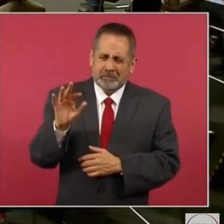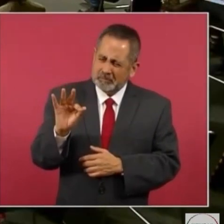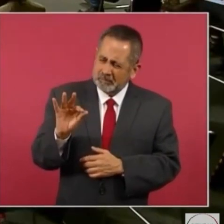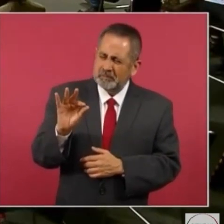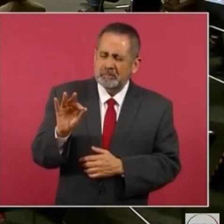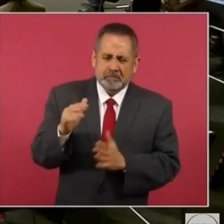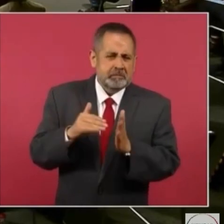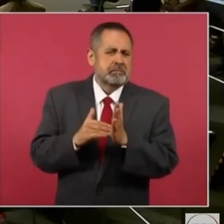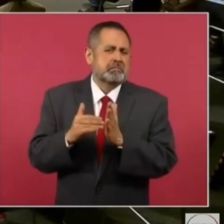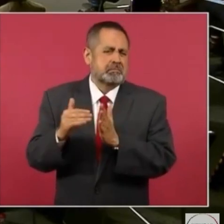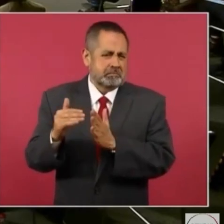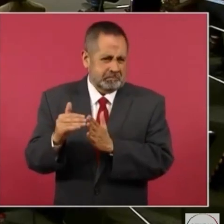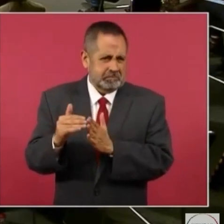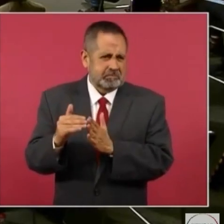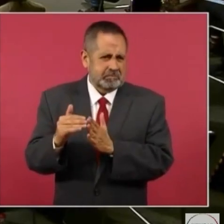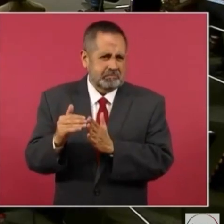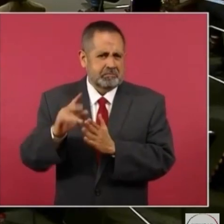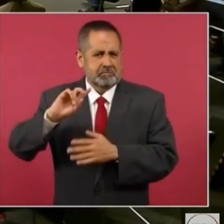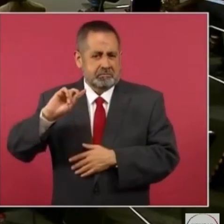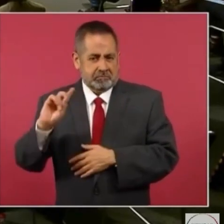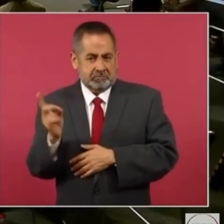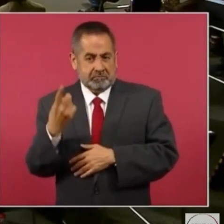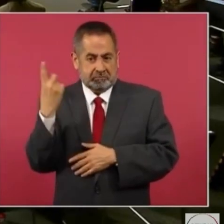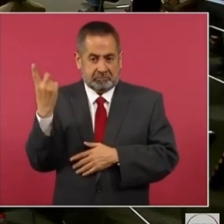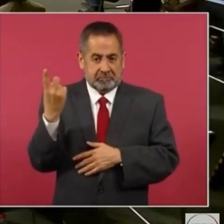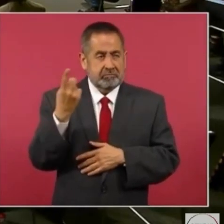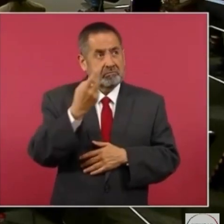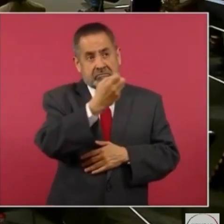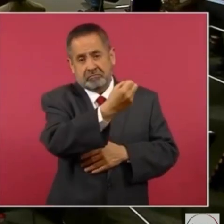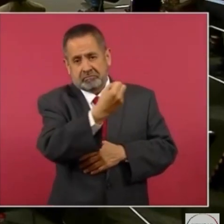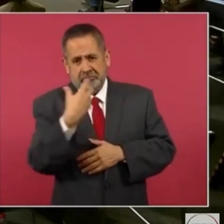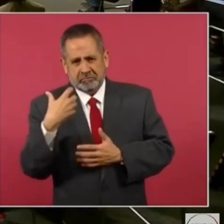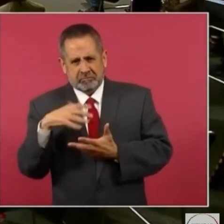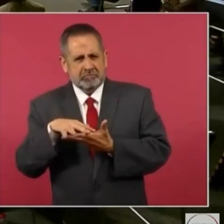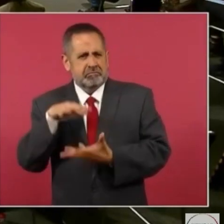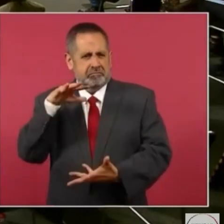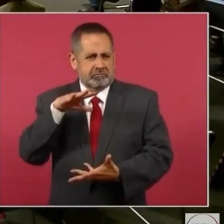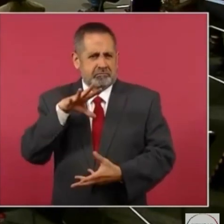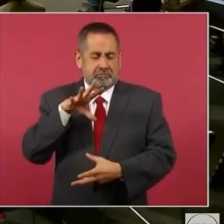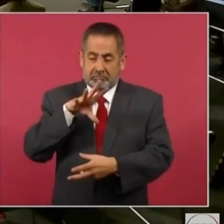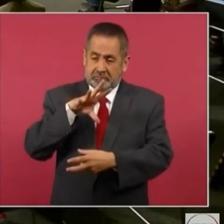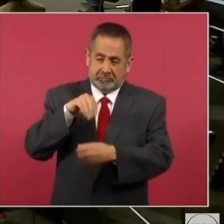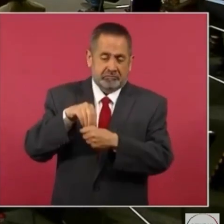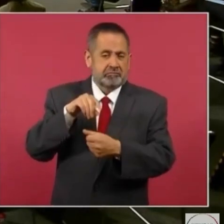58.440 millones de dólares el año